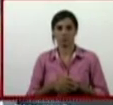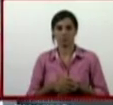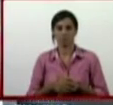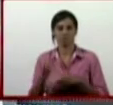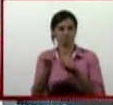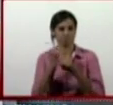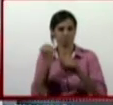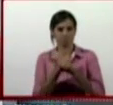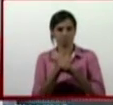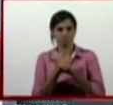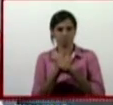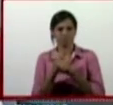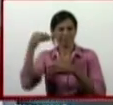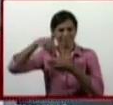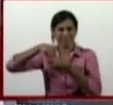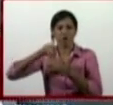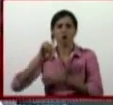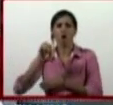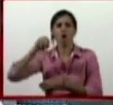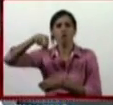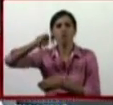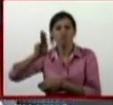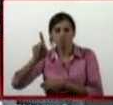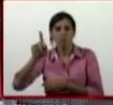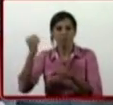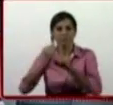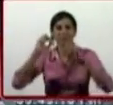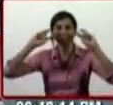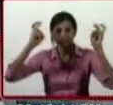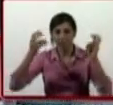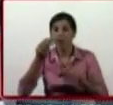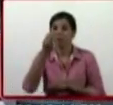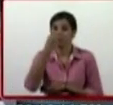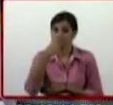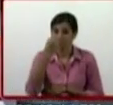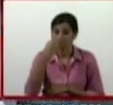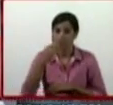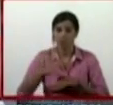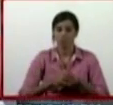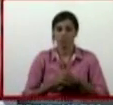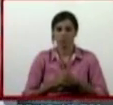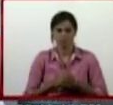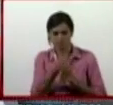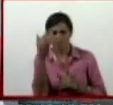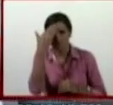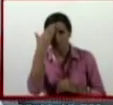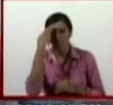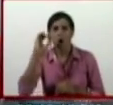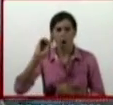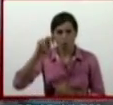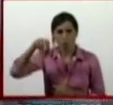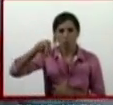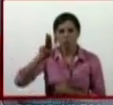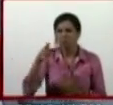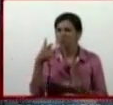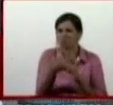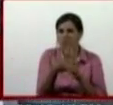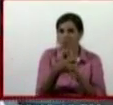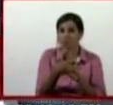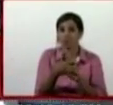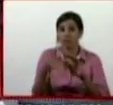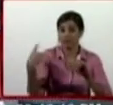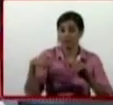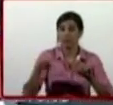trabaja el tema alimentario, a nivel del sistema de Naciones Unidas, ustedes saben que la Organización de Naciones Unidas tiene todo un